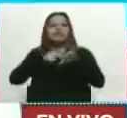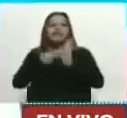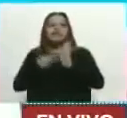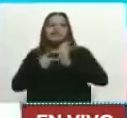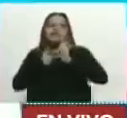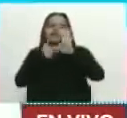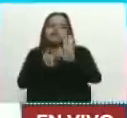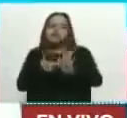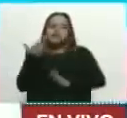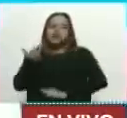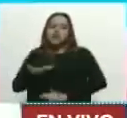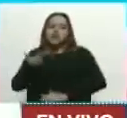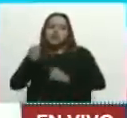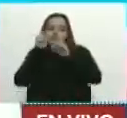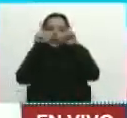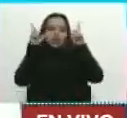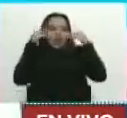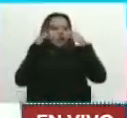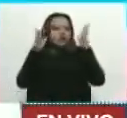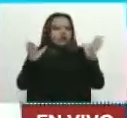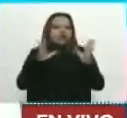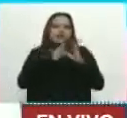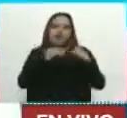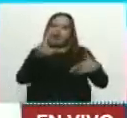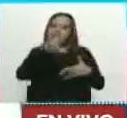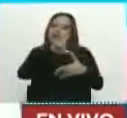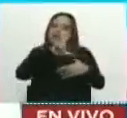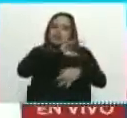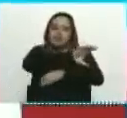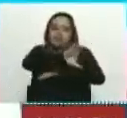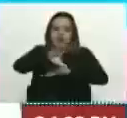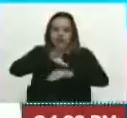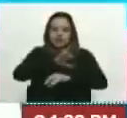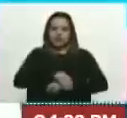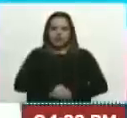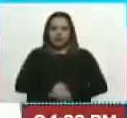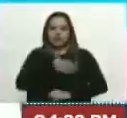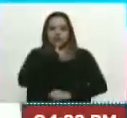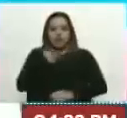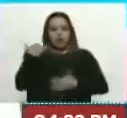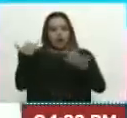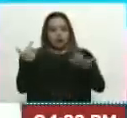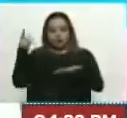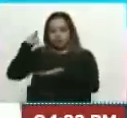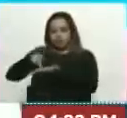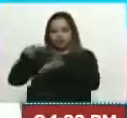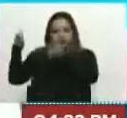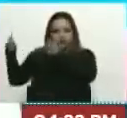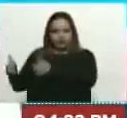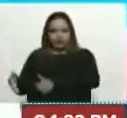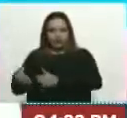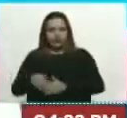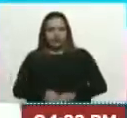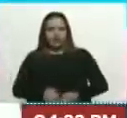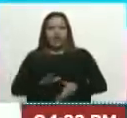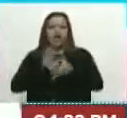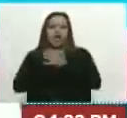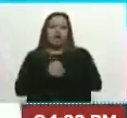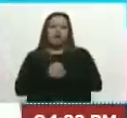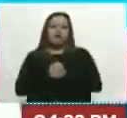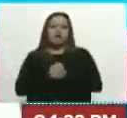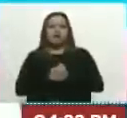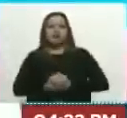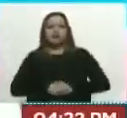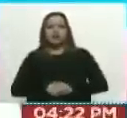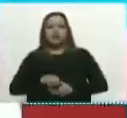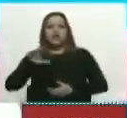y además despierta la atención de toda Latinoamérica y el Caribe. Quiero darle la palabra ahora al compañero Camille Chalmers